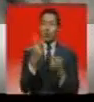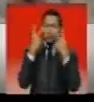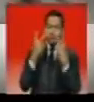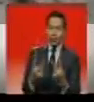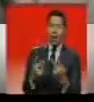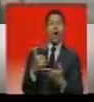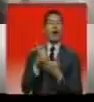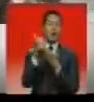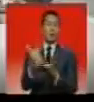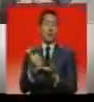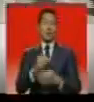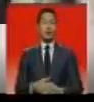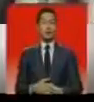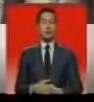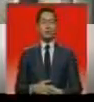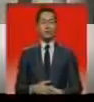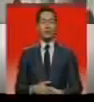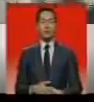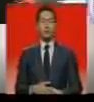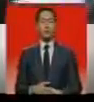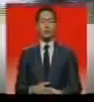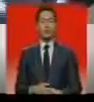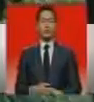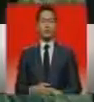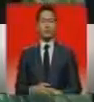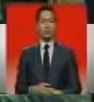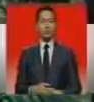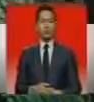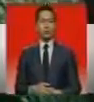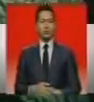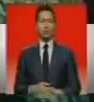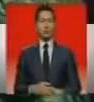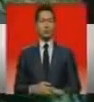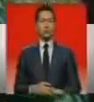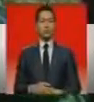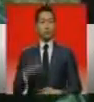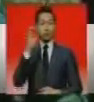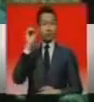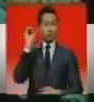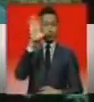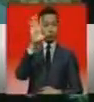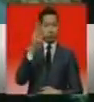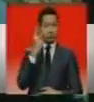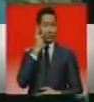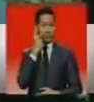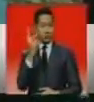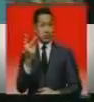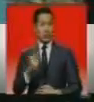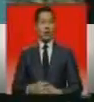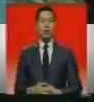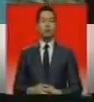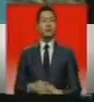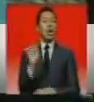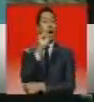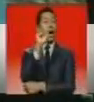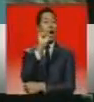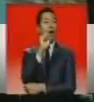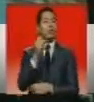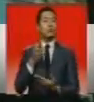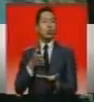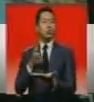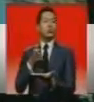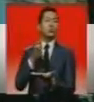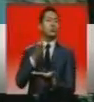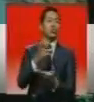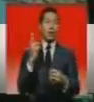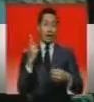Minutos después de ocurrido el choque. En el video de seguridad se puede ver cómo el vehículo sale de la